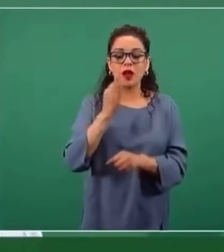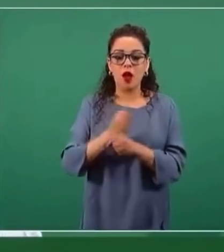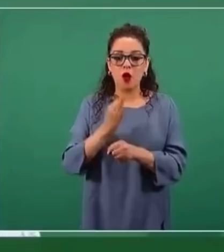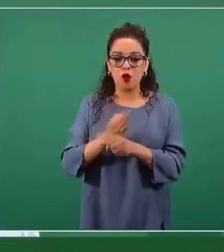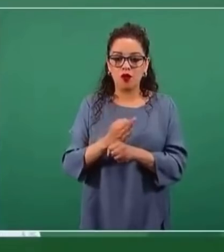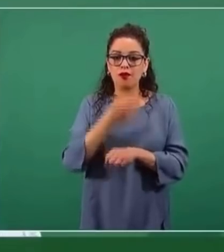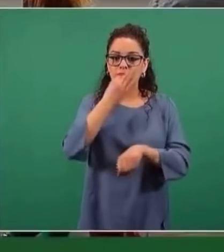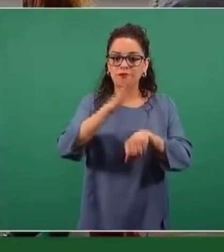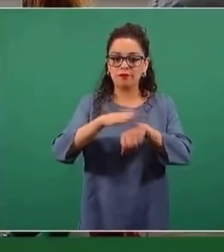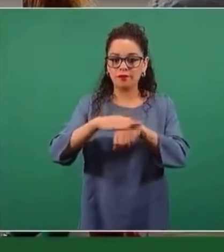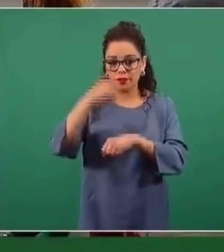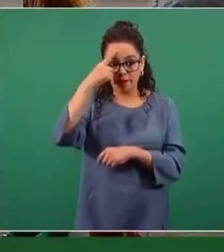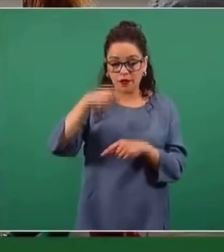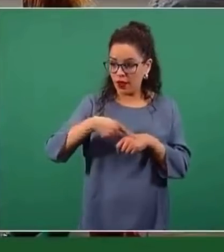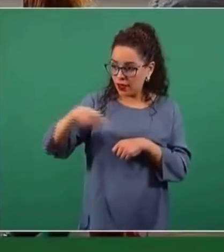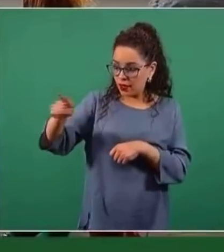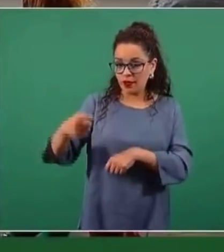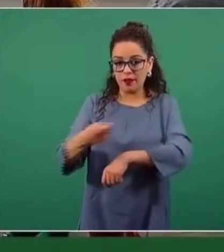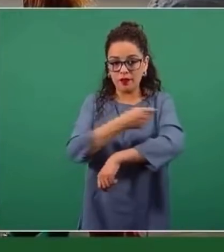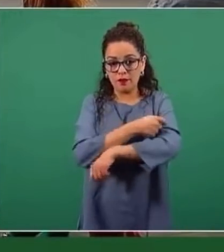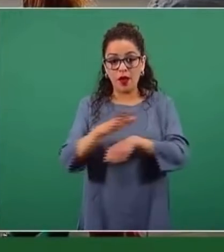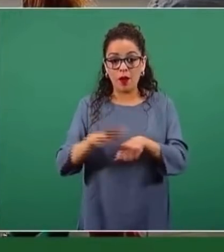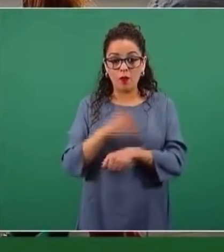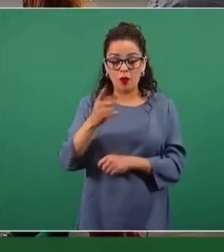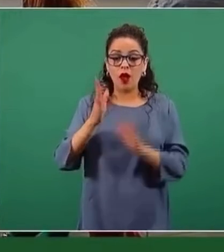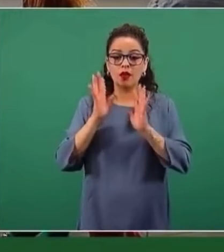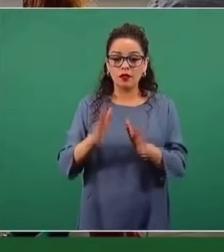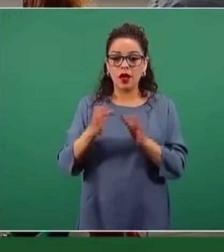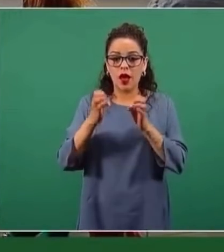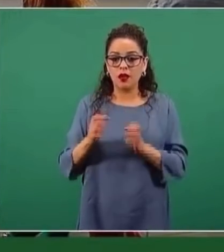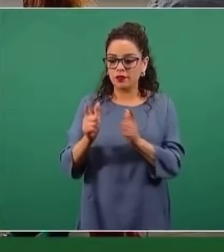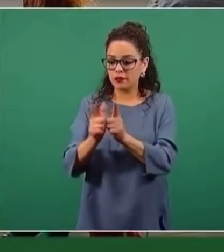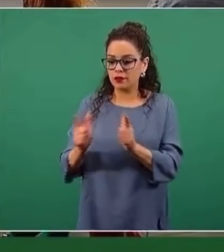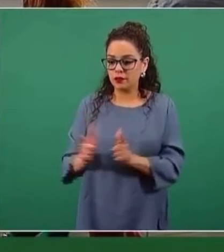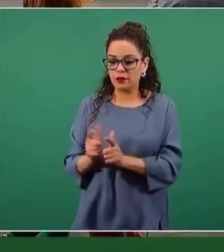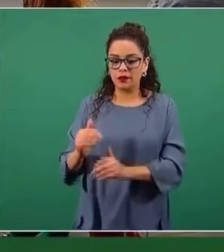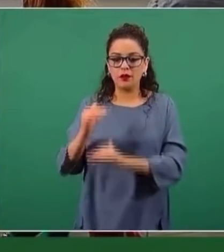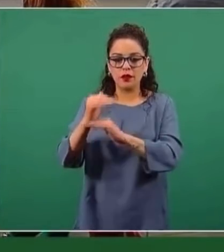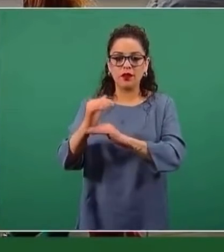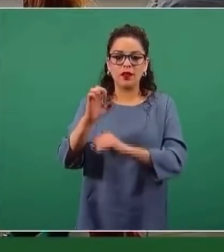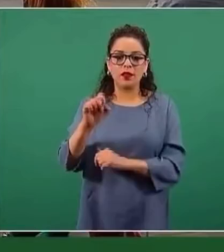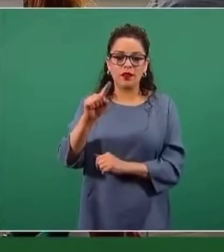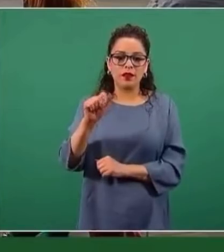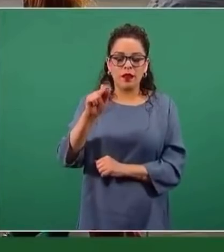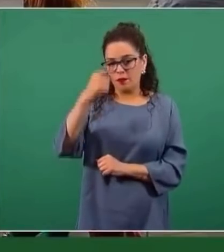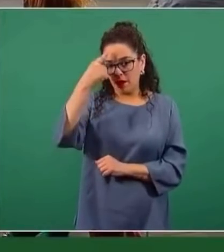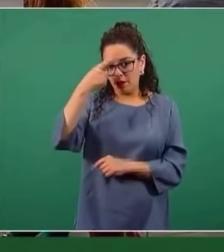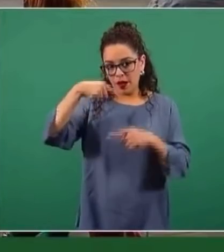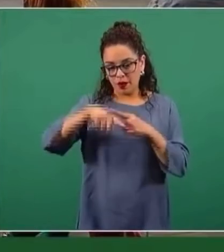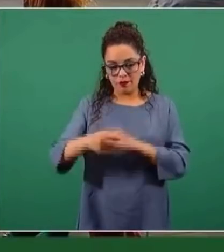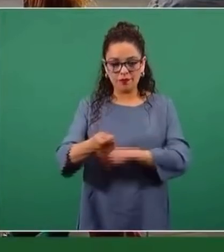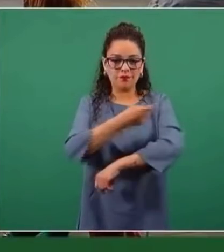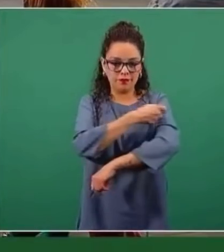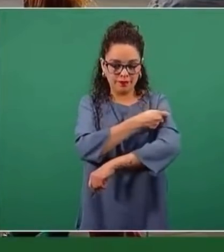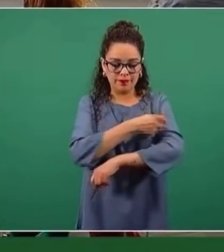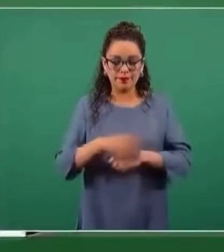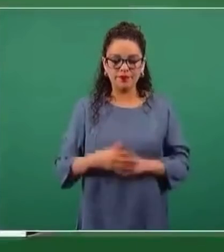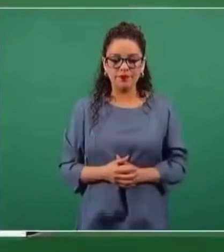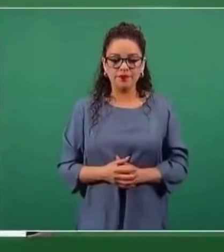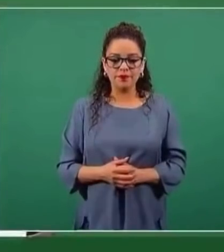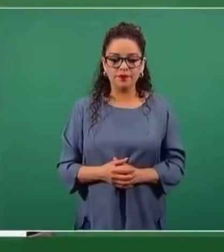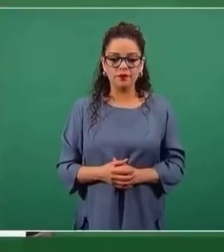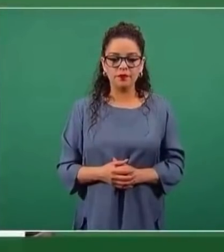convocada a vacunarse por pertenecer ya a alguno de los grupos y las etapas en las cuales se ha iniciado.